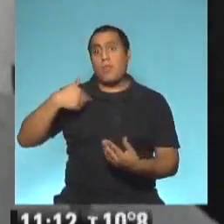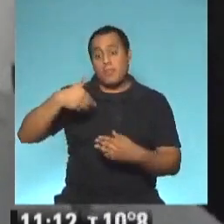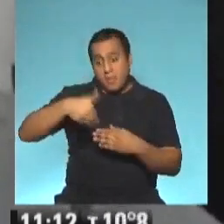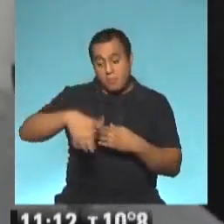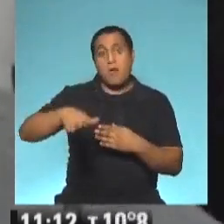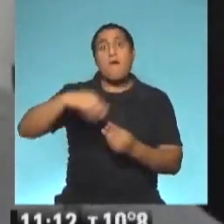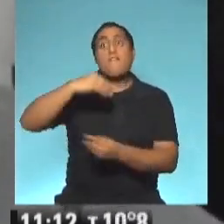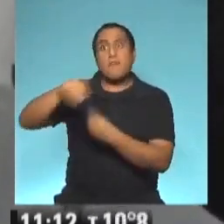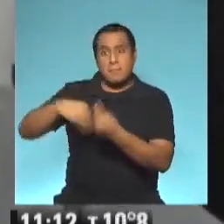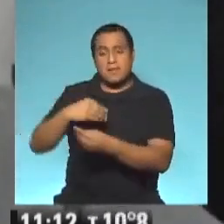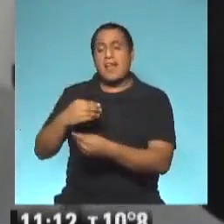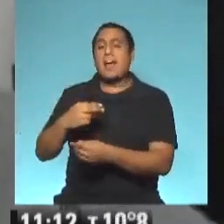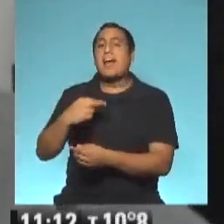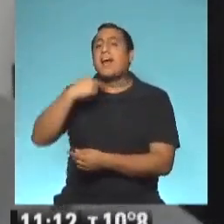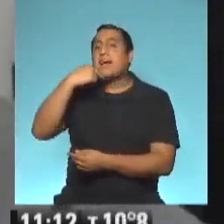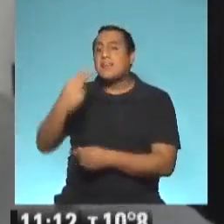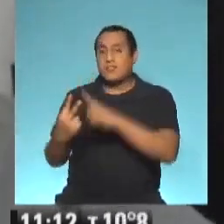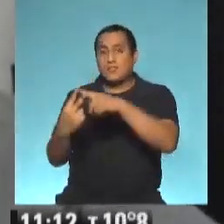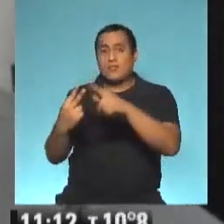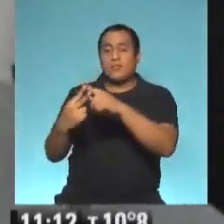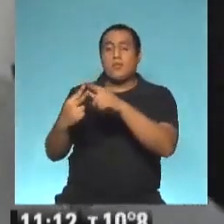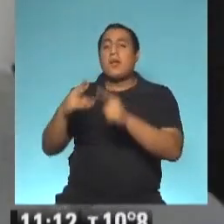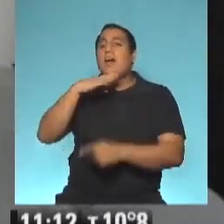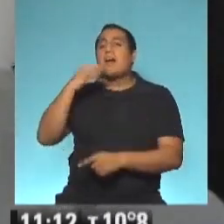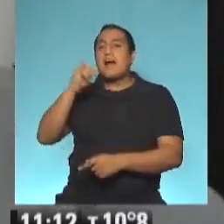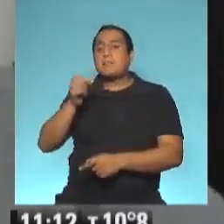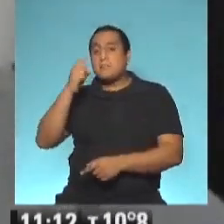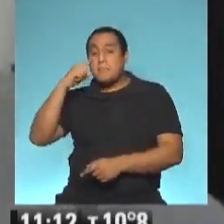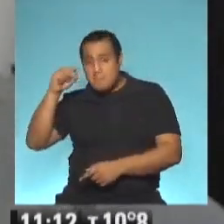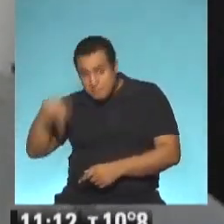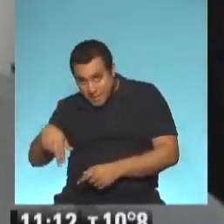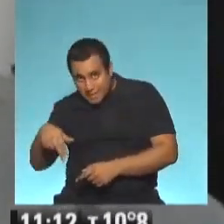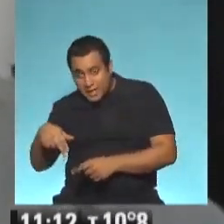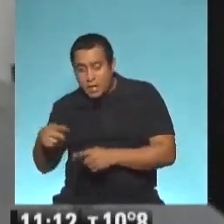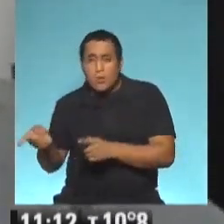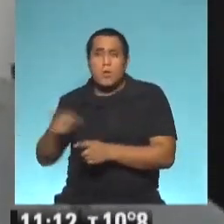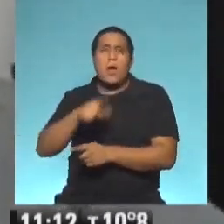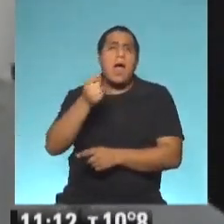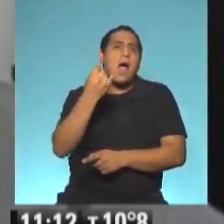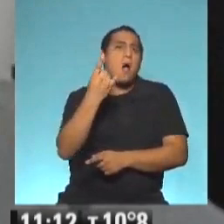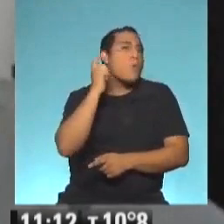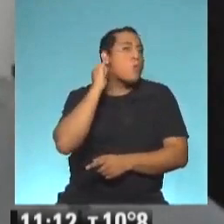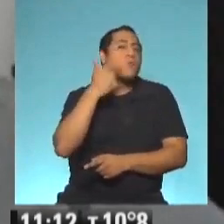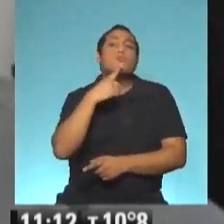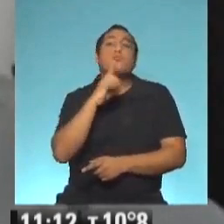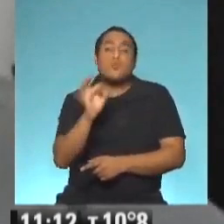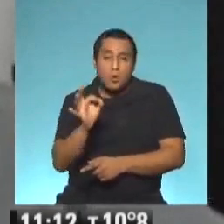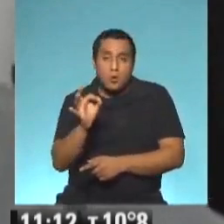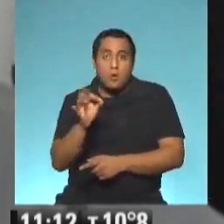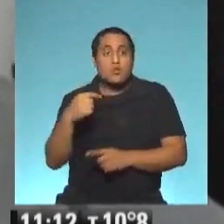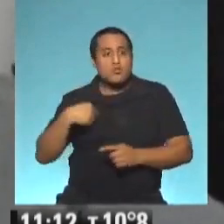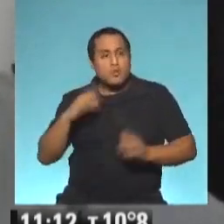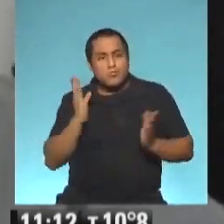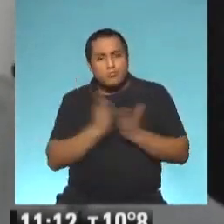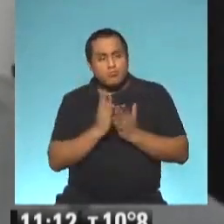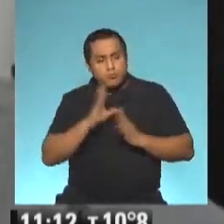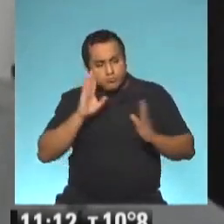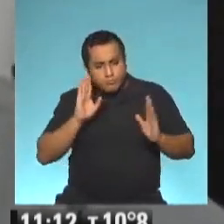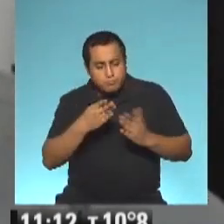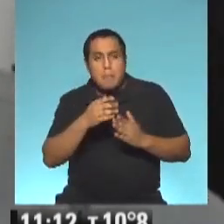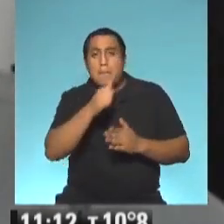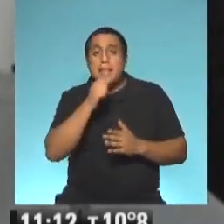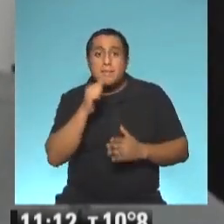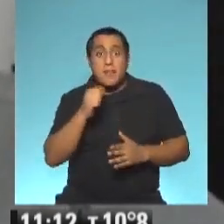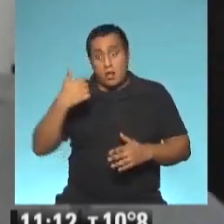hijos que se llaman Jazmín y Augusto. Pude hacer la carrera de medicina, yo soy